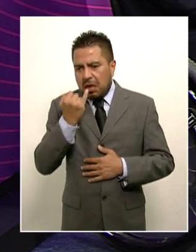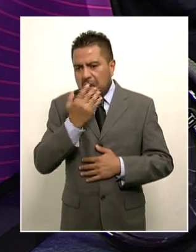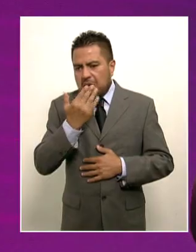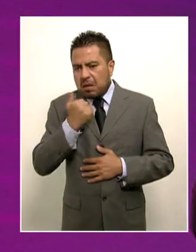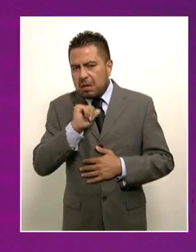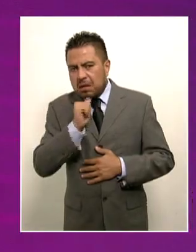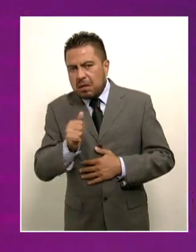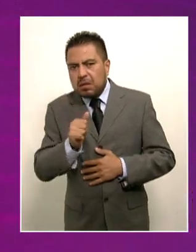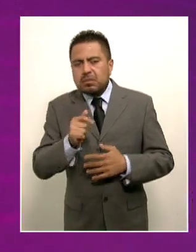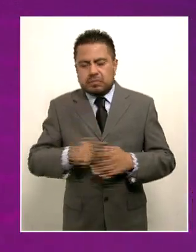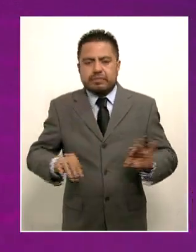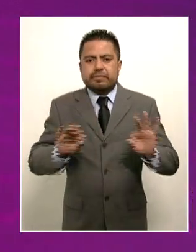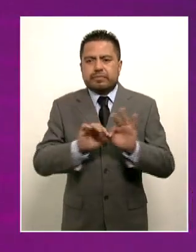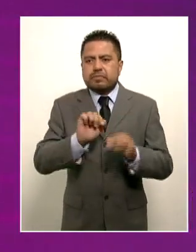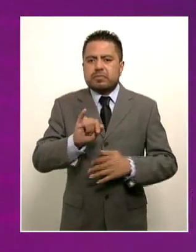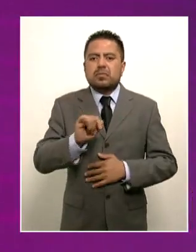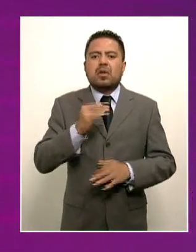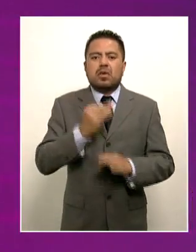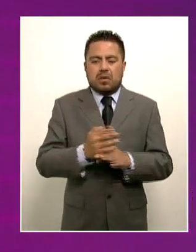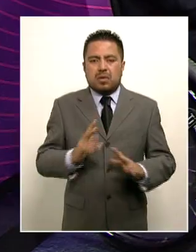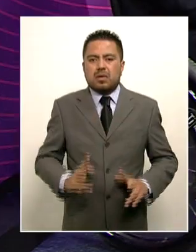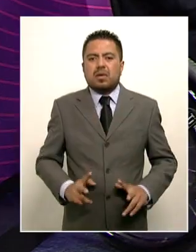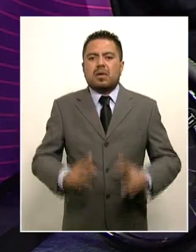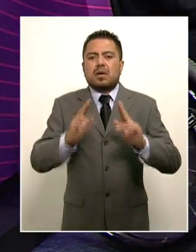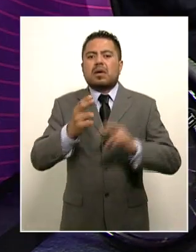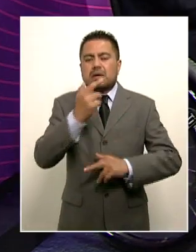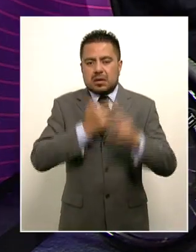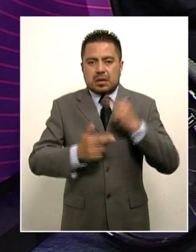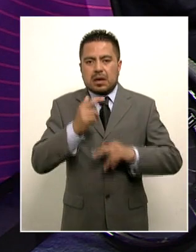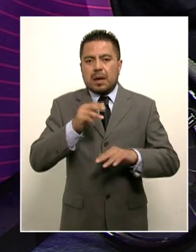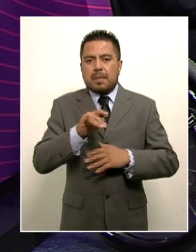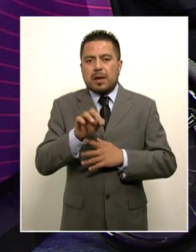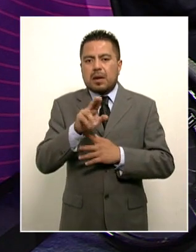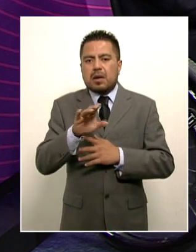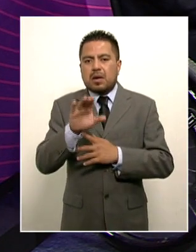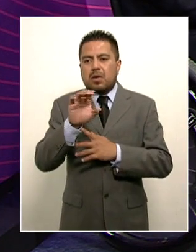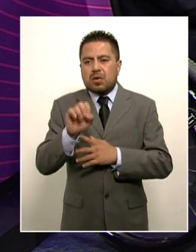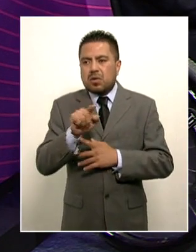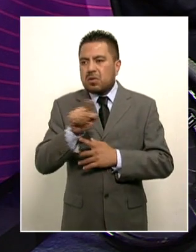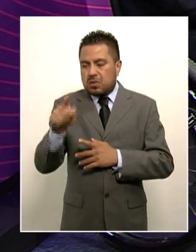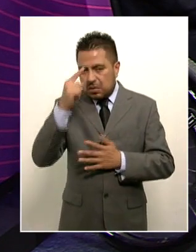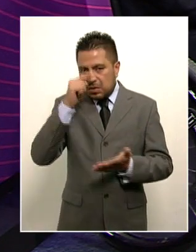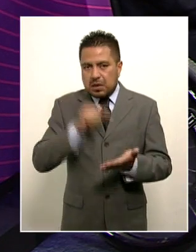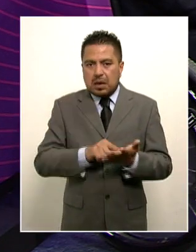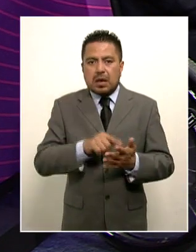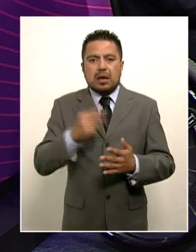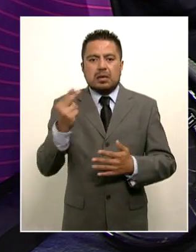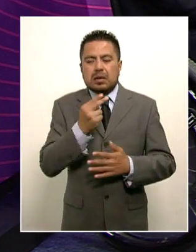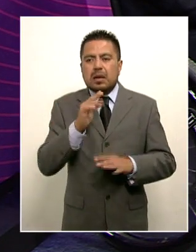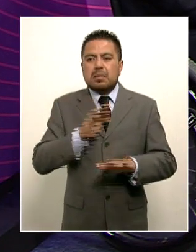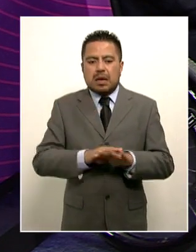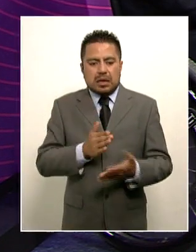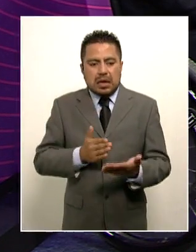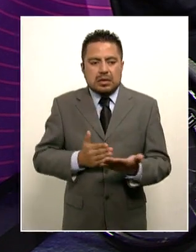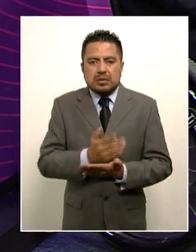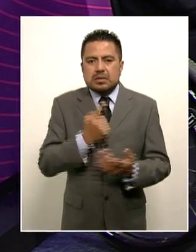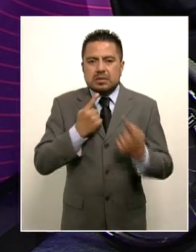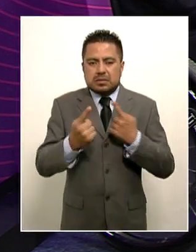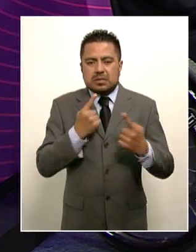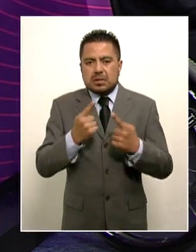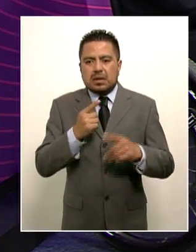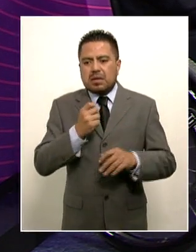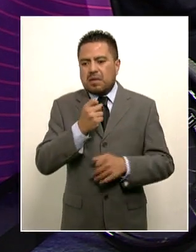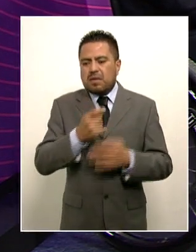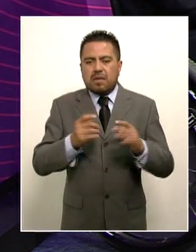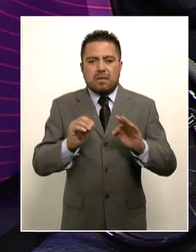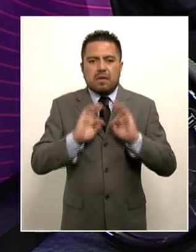son importantes. Déjame ir a una pausa y volvemos con Marco, porque creo que tenemos que hablar de accesibilidad, de